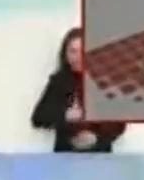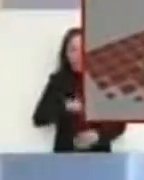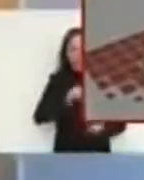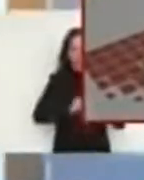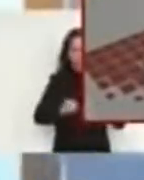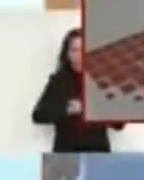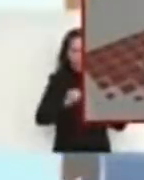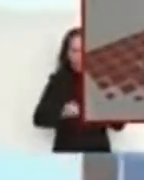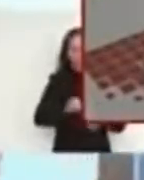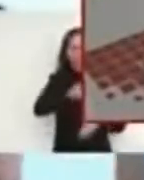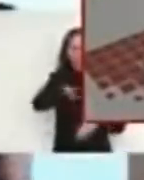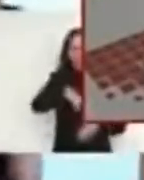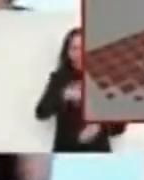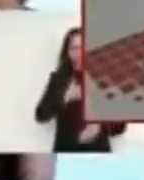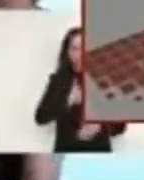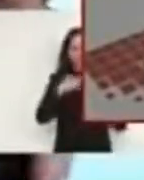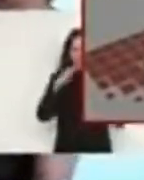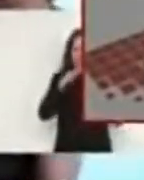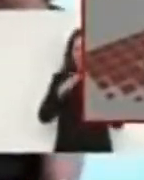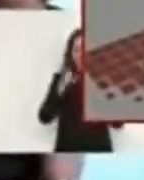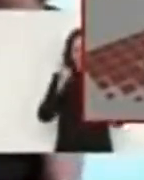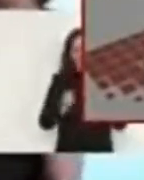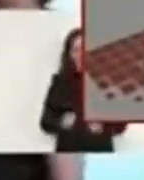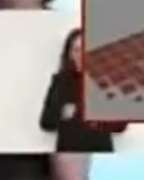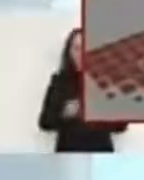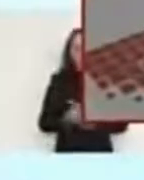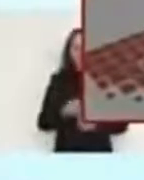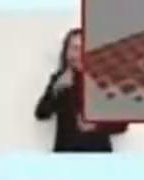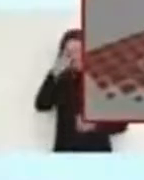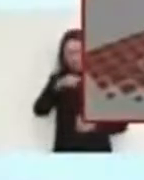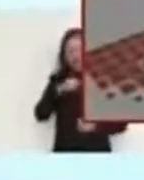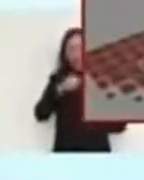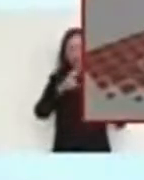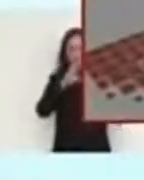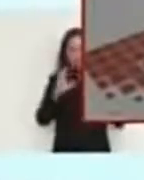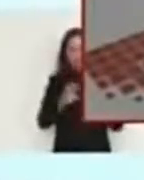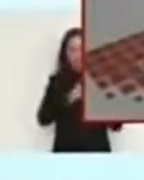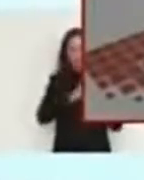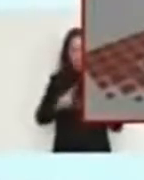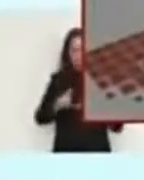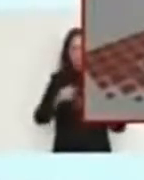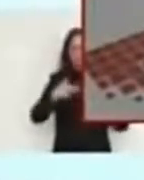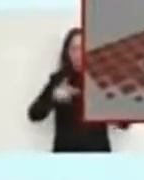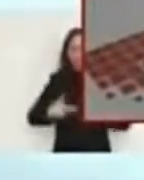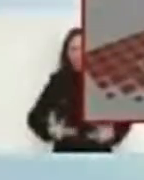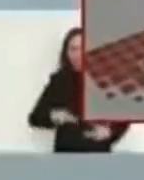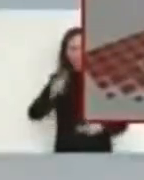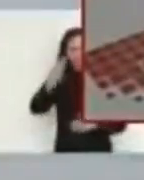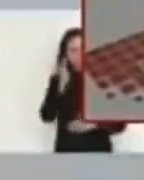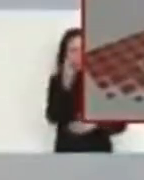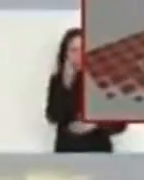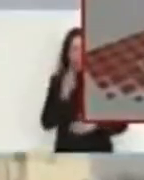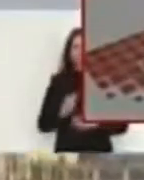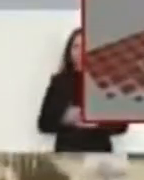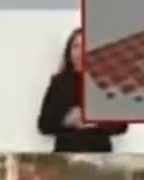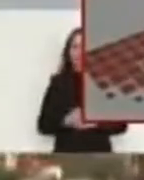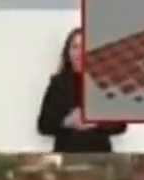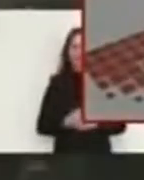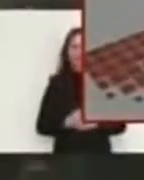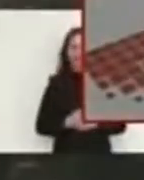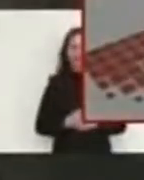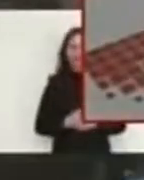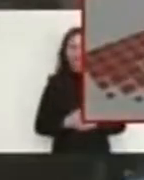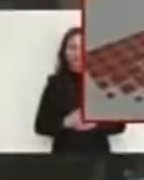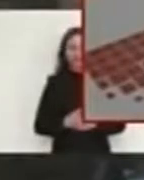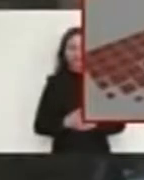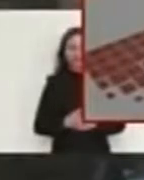el gobierno, sino que compartimos con los otros órdenes de gobierno en sus distintos reglamentos y normatividades para promover